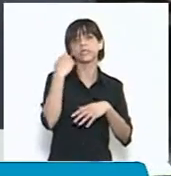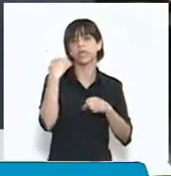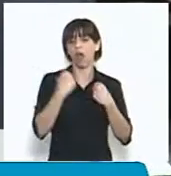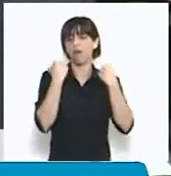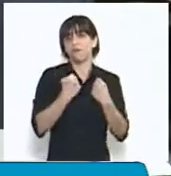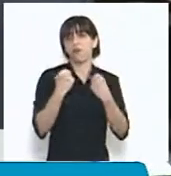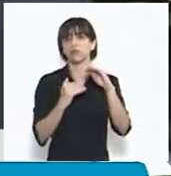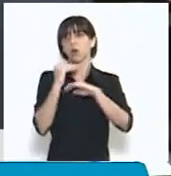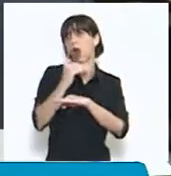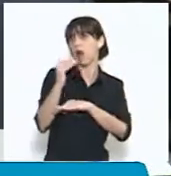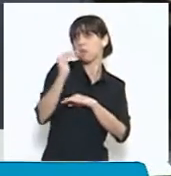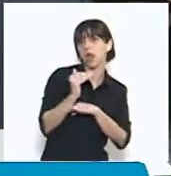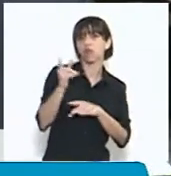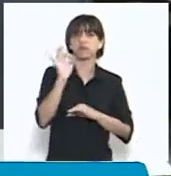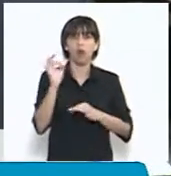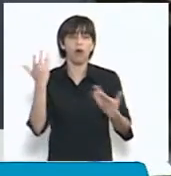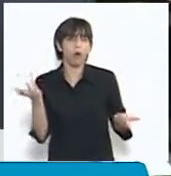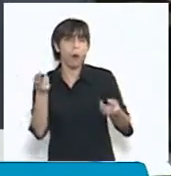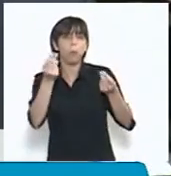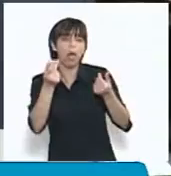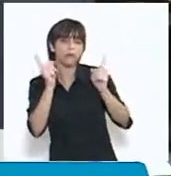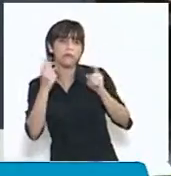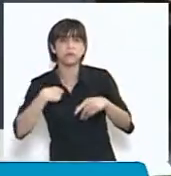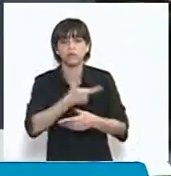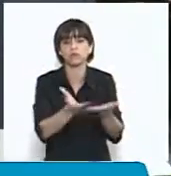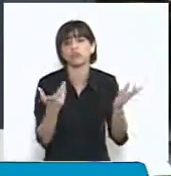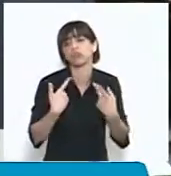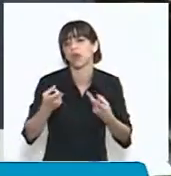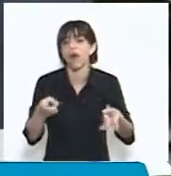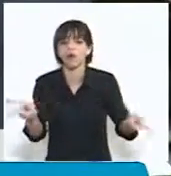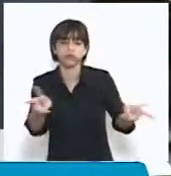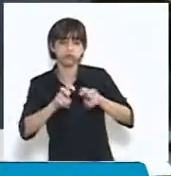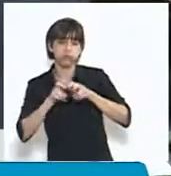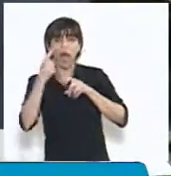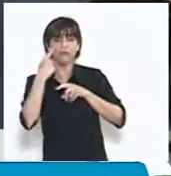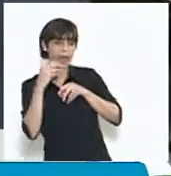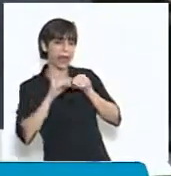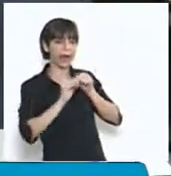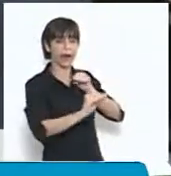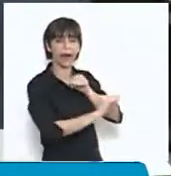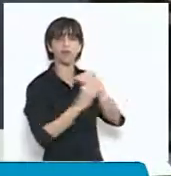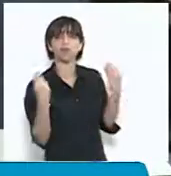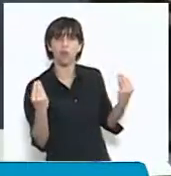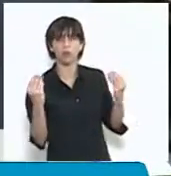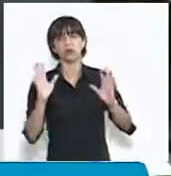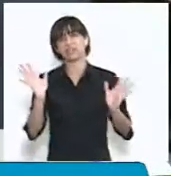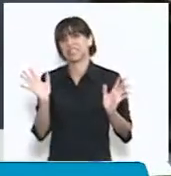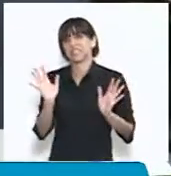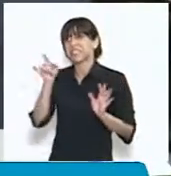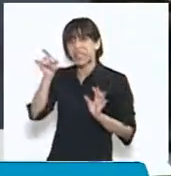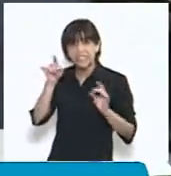de la sociedad para discrecionalmente repartírsela uno a otro. Fíjense qué